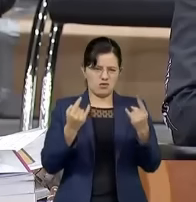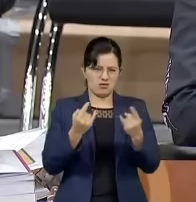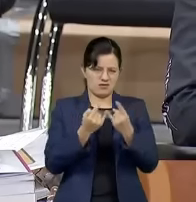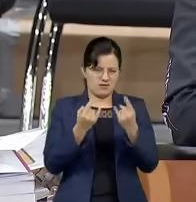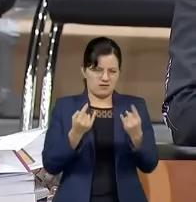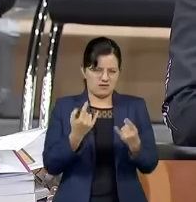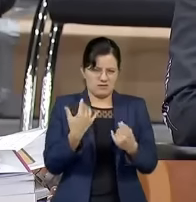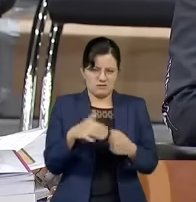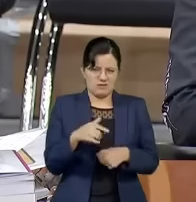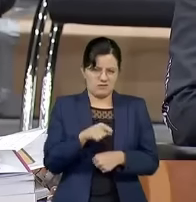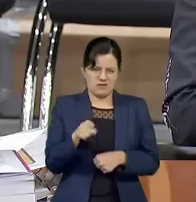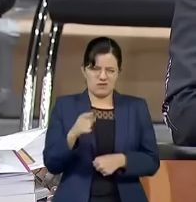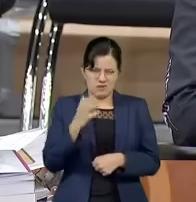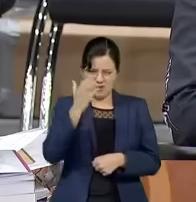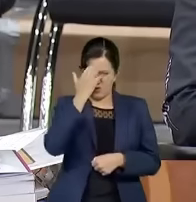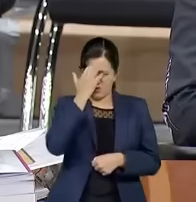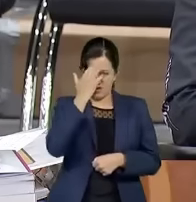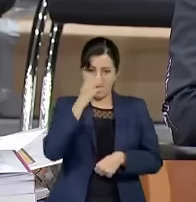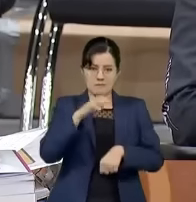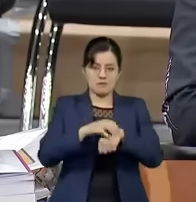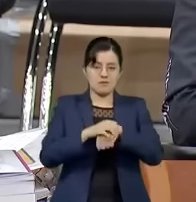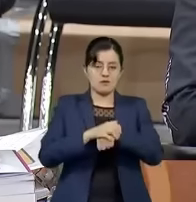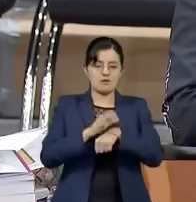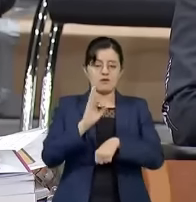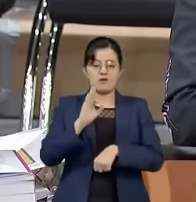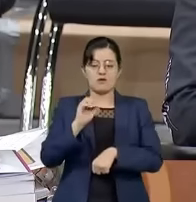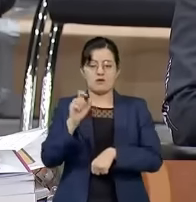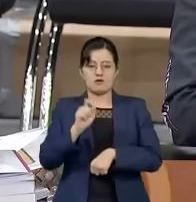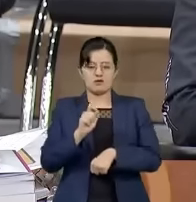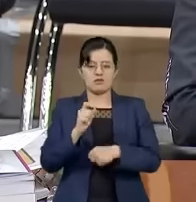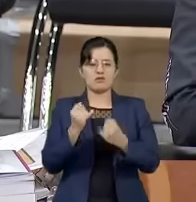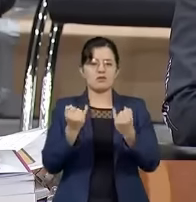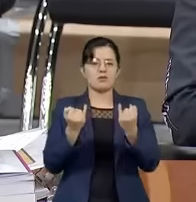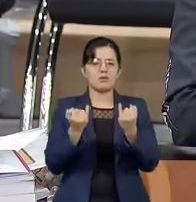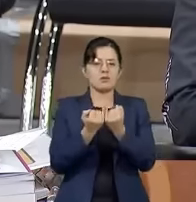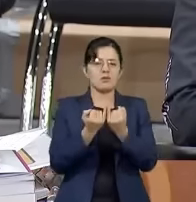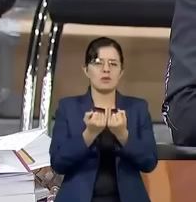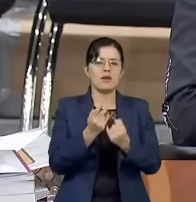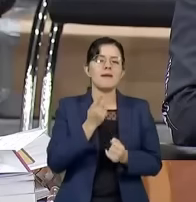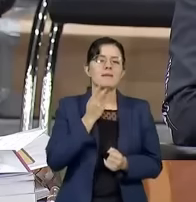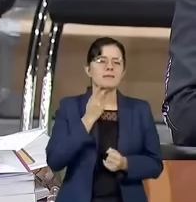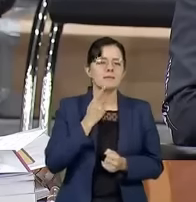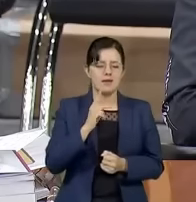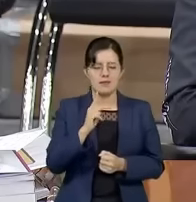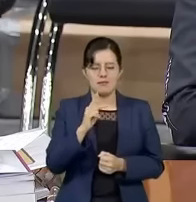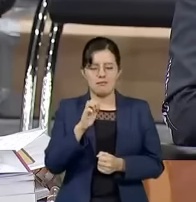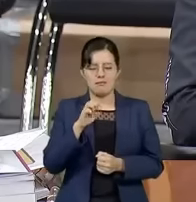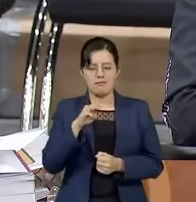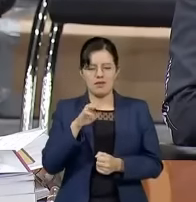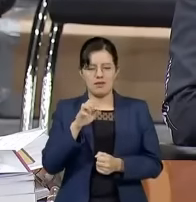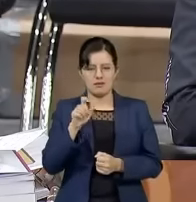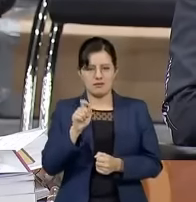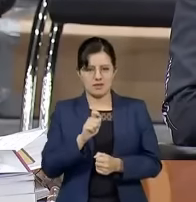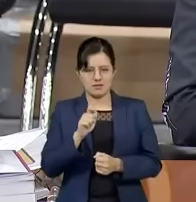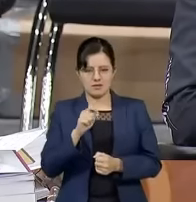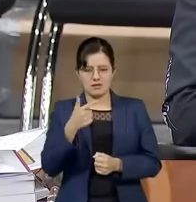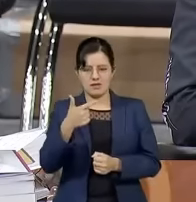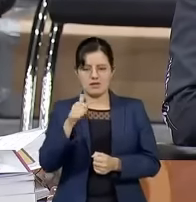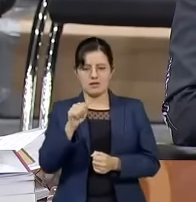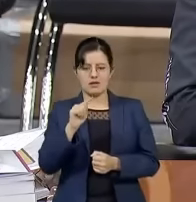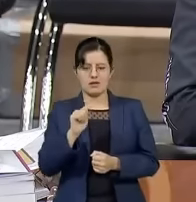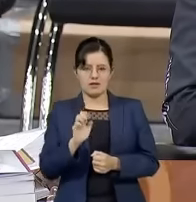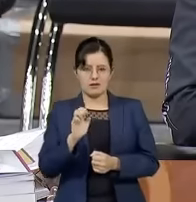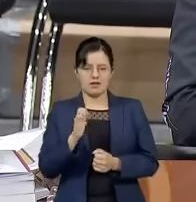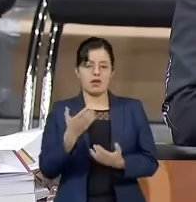Fox y del pemes Gate a la fecha la fortaleza de ahora el